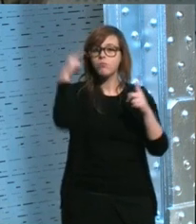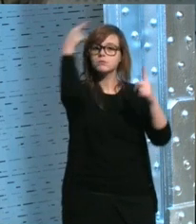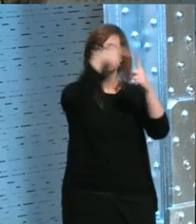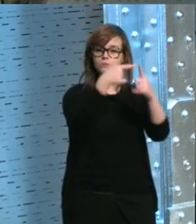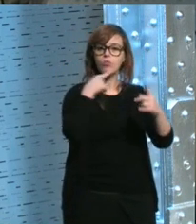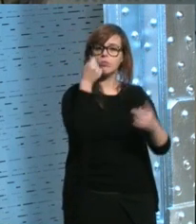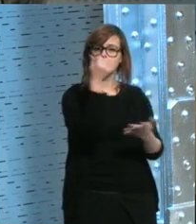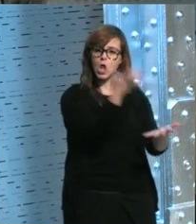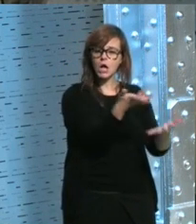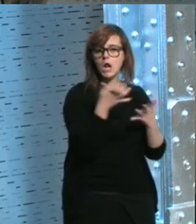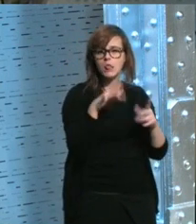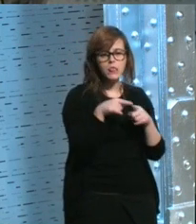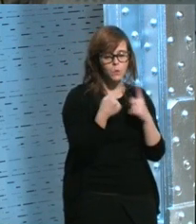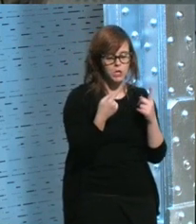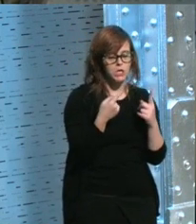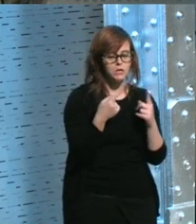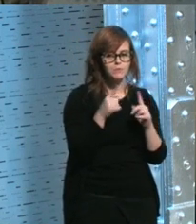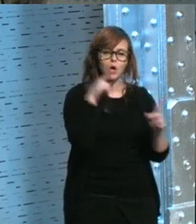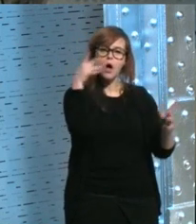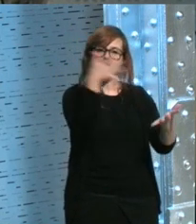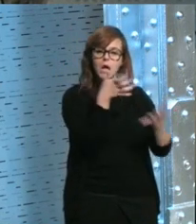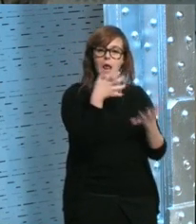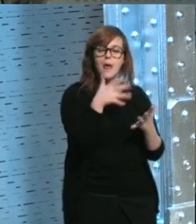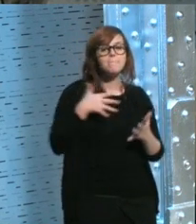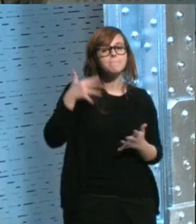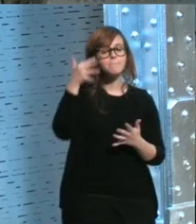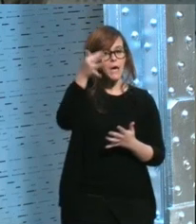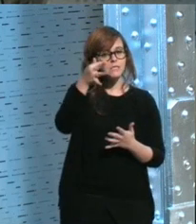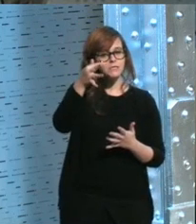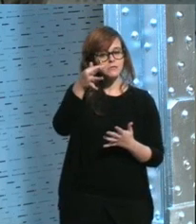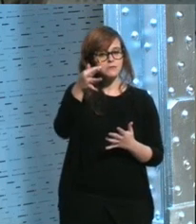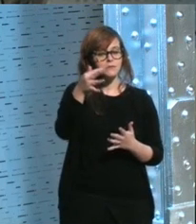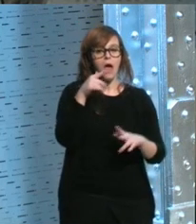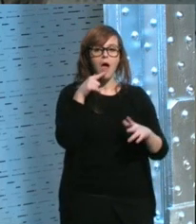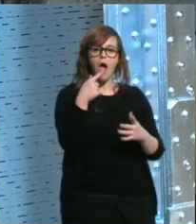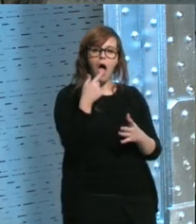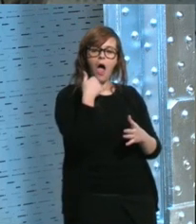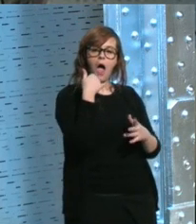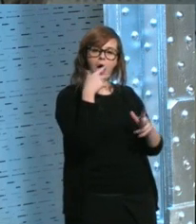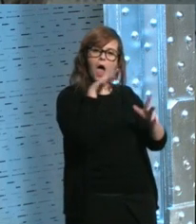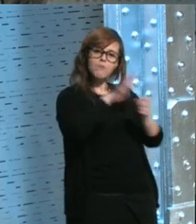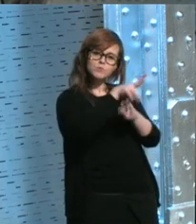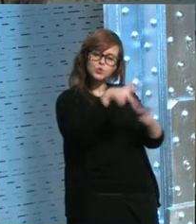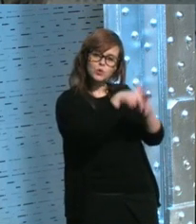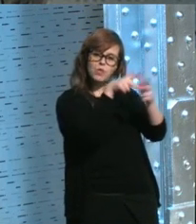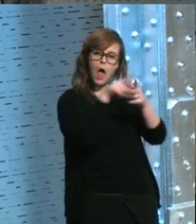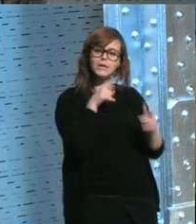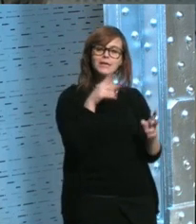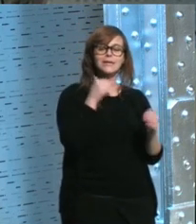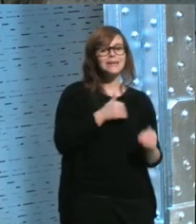dinero, haga lo que haga con el dinero, y contribuir a un bien social, a aceptar su responsabilidad social, etc.